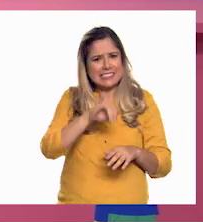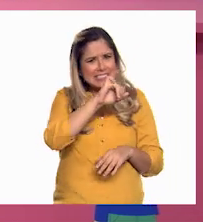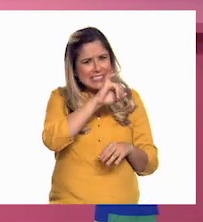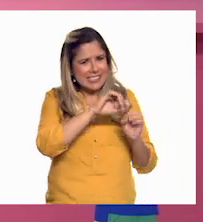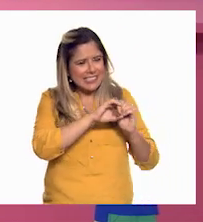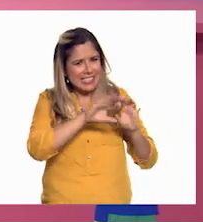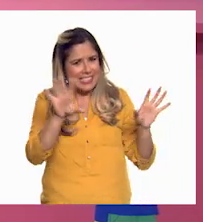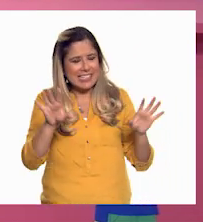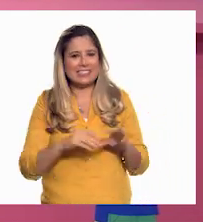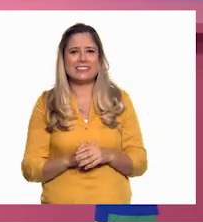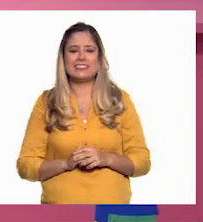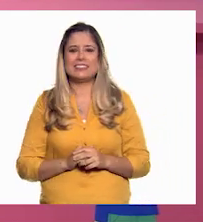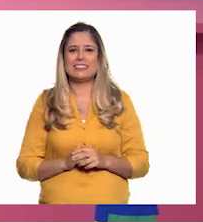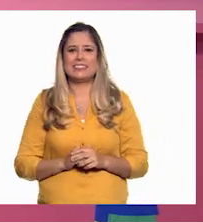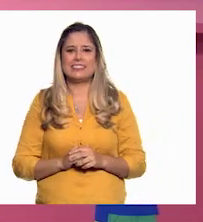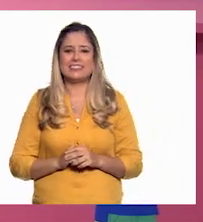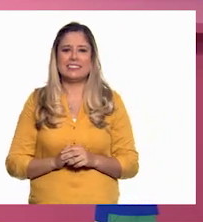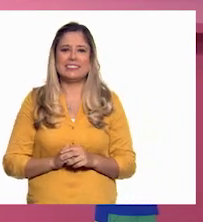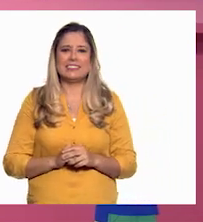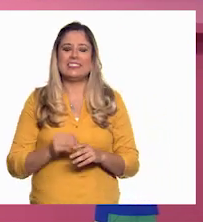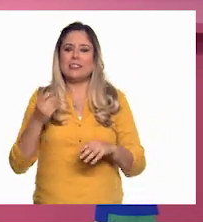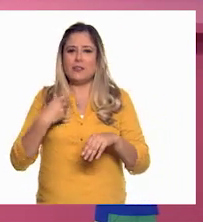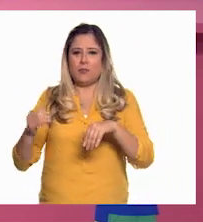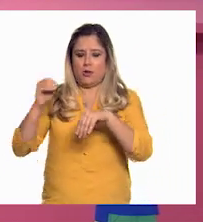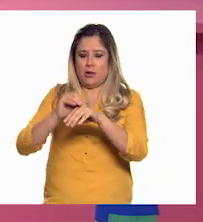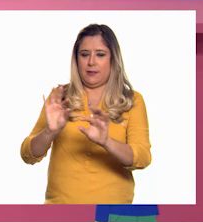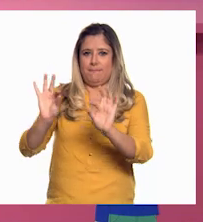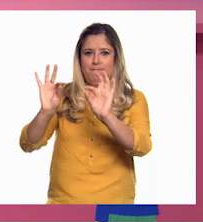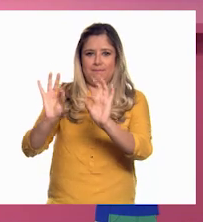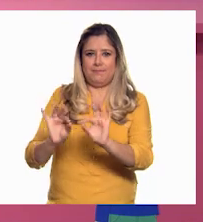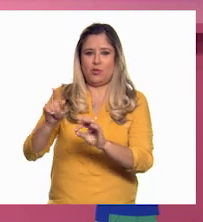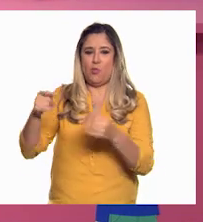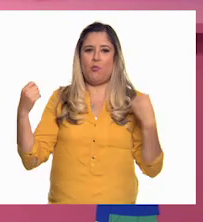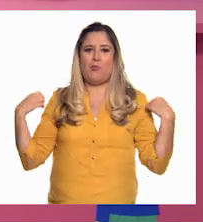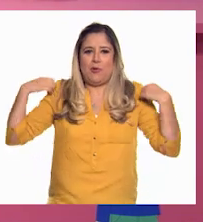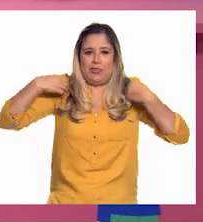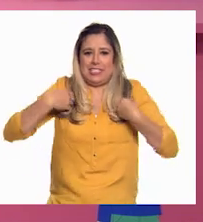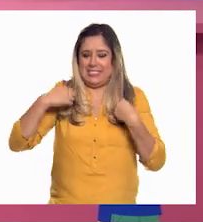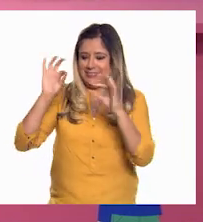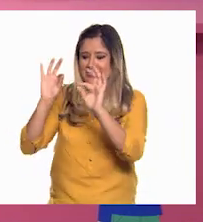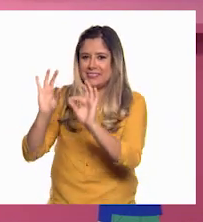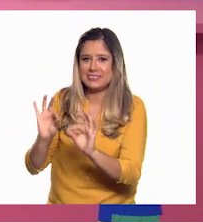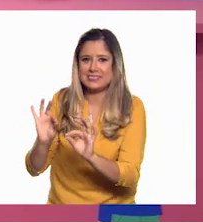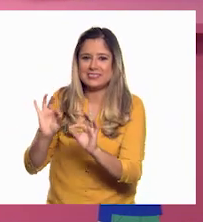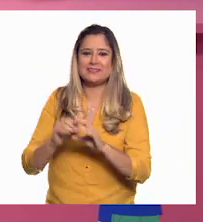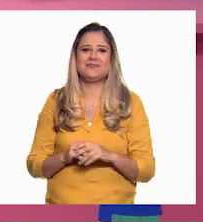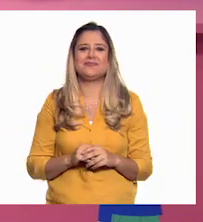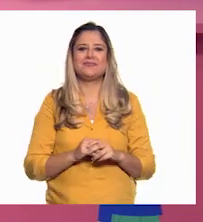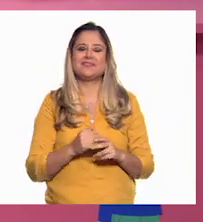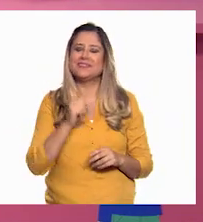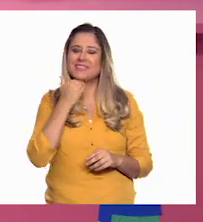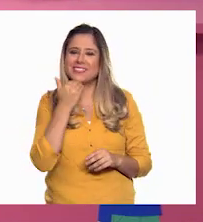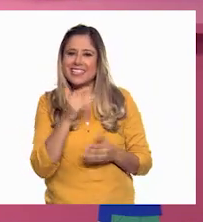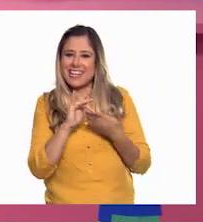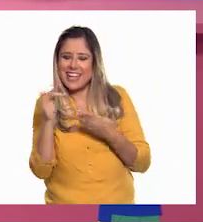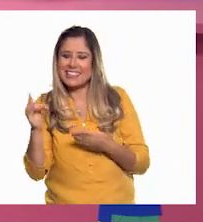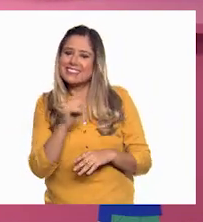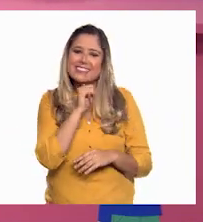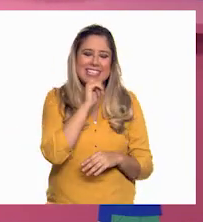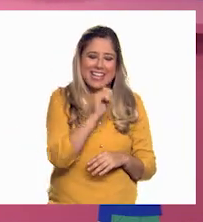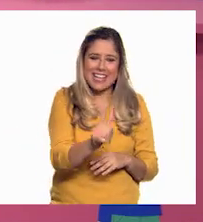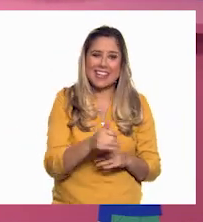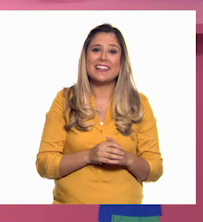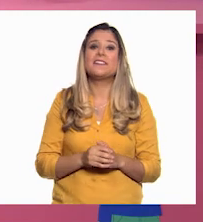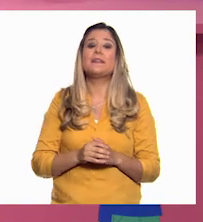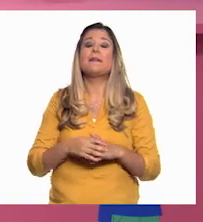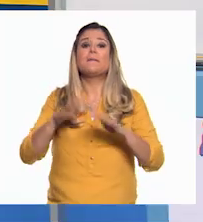supuesto. Lo voy a colocar aquí encima de tu mochilita. Sí, gracias. Muy bien, de nada. Maestra, ¿qué vamos a hacer